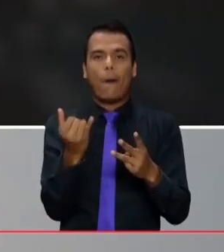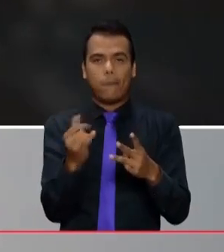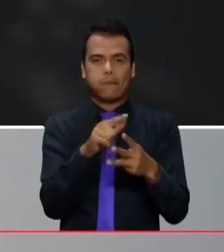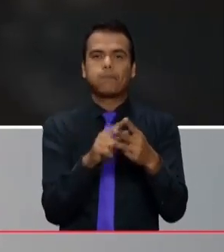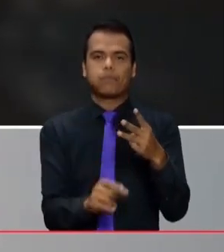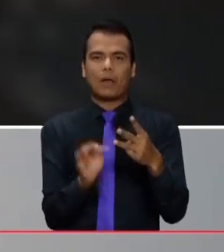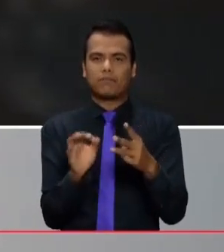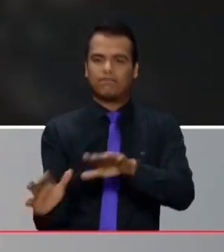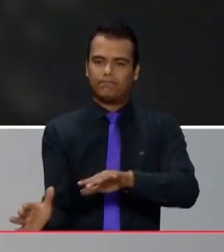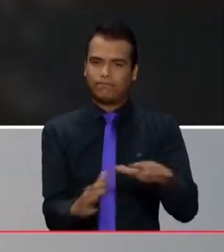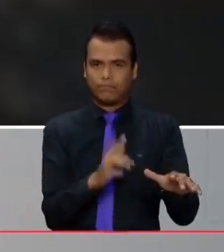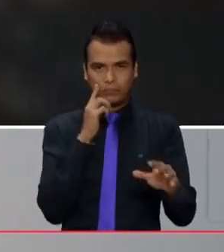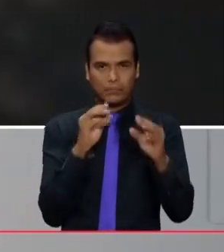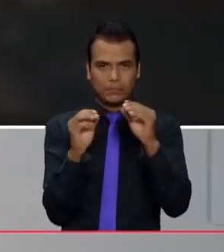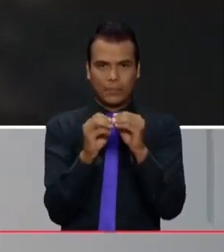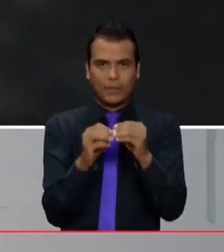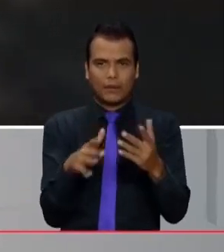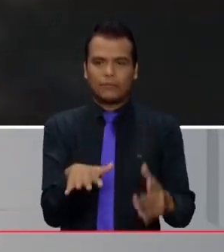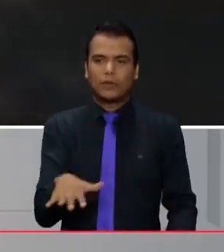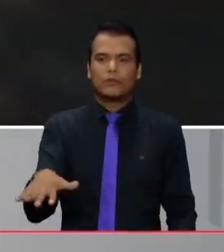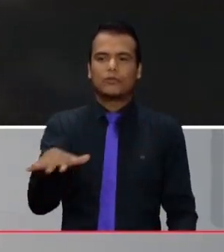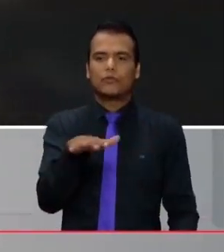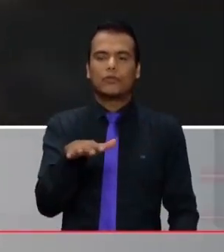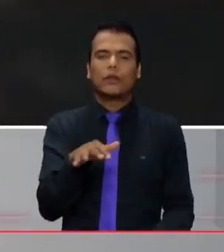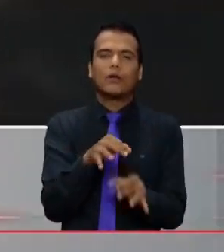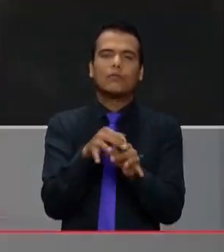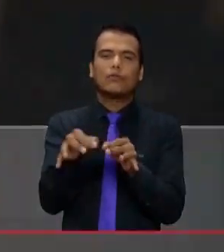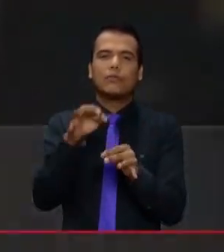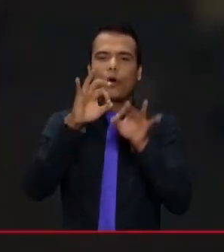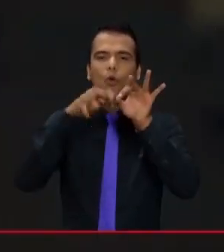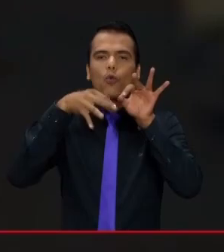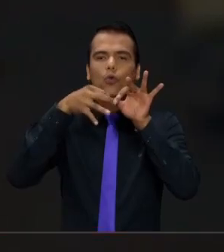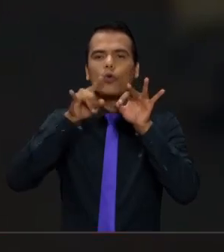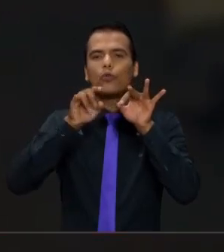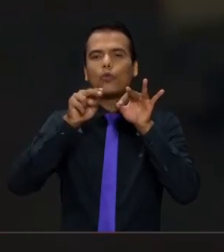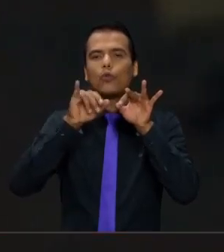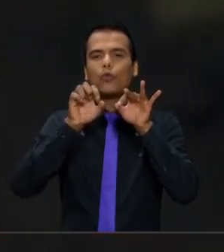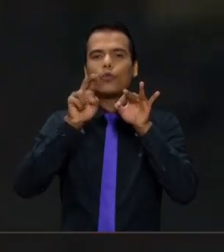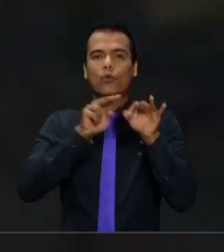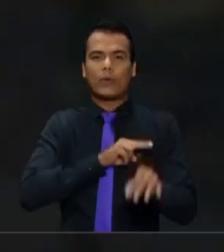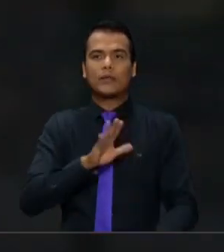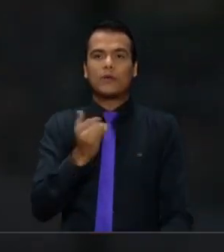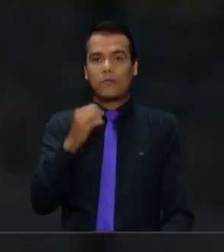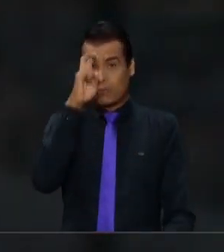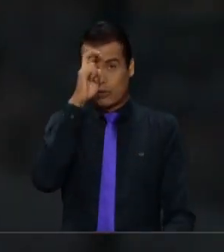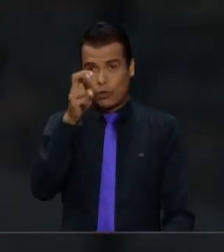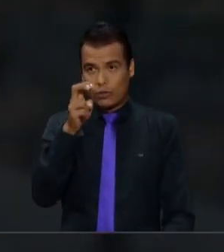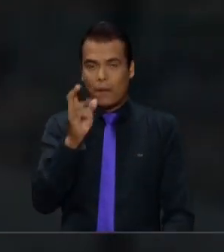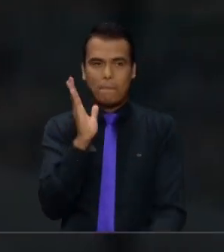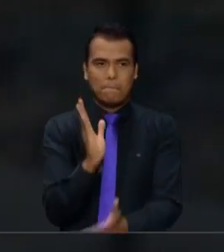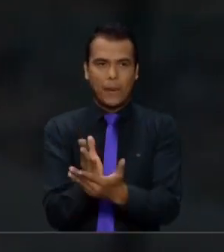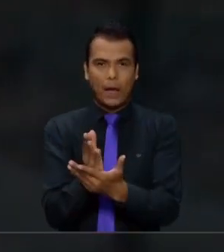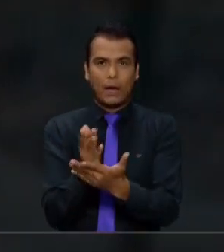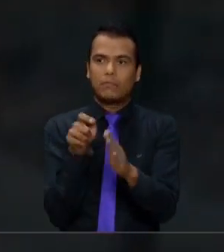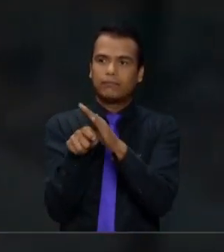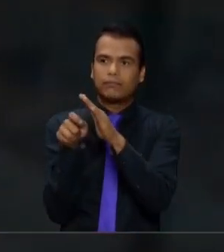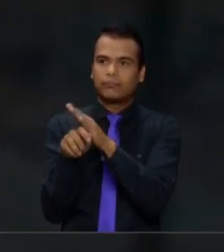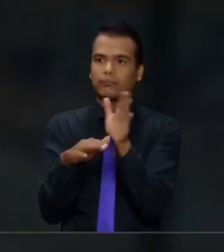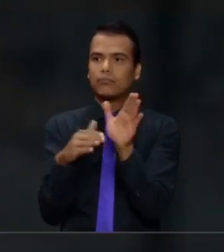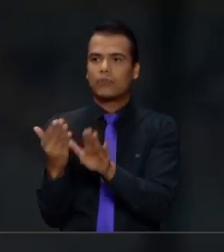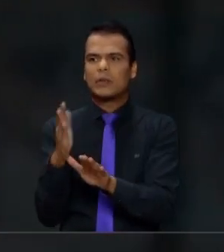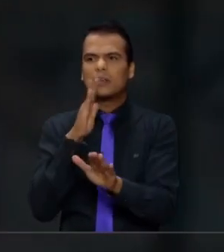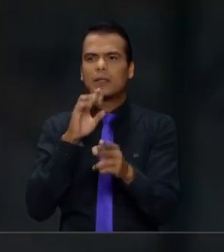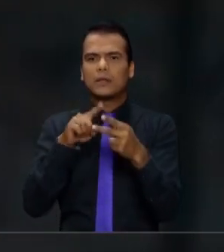doble homicidio se registró en zona rural de la Unión Valle del Cauca. Las víctimas, identificadas como Juan Carlos Vázquez y